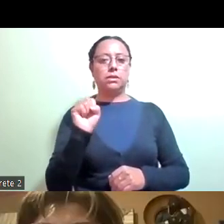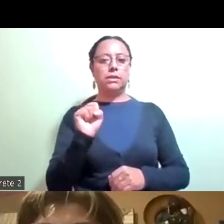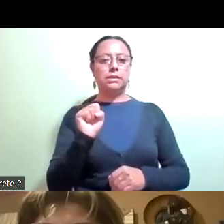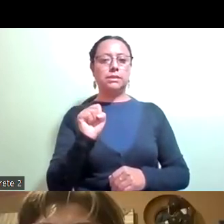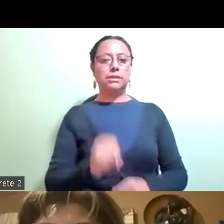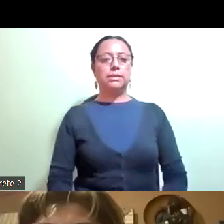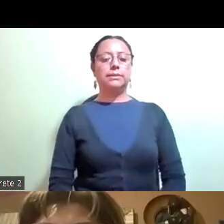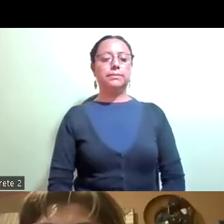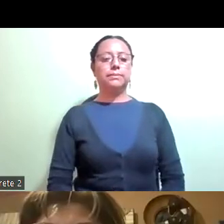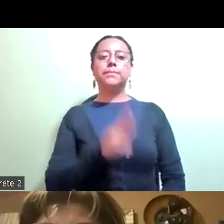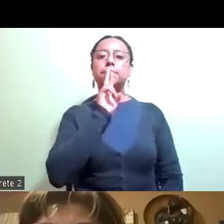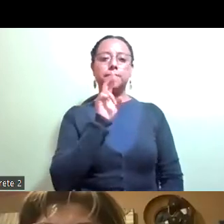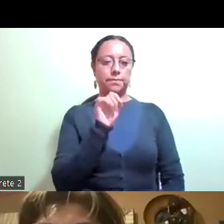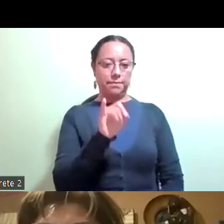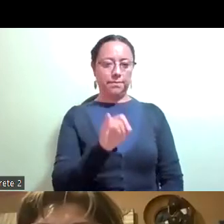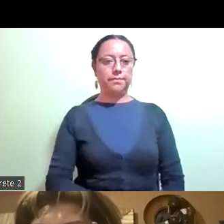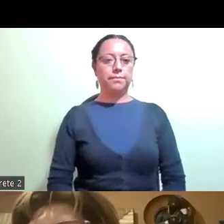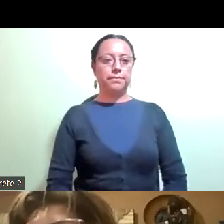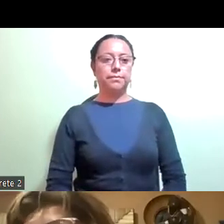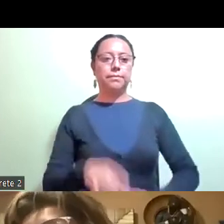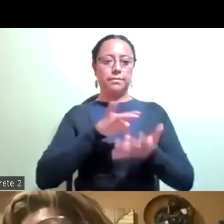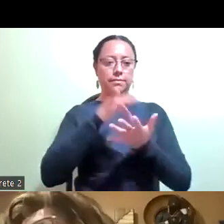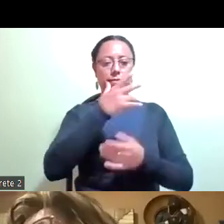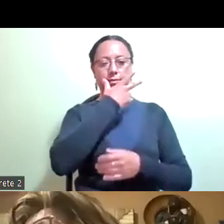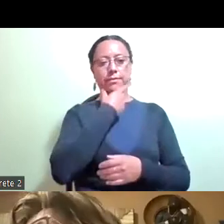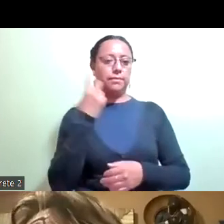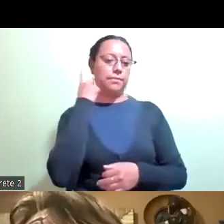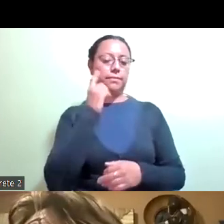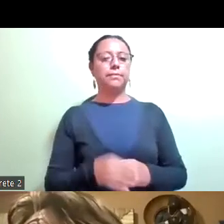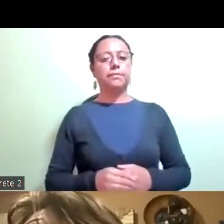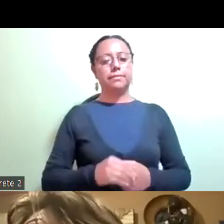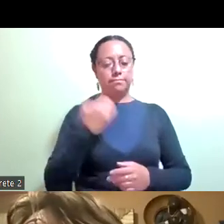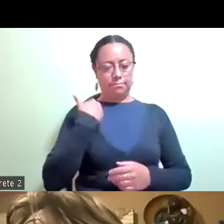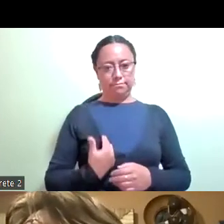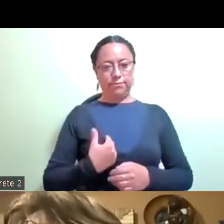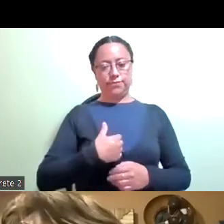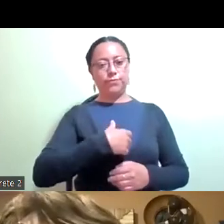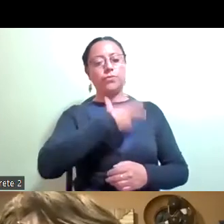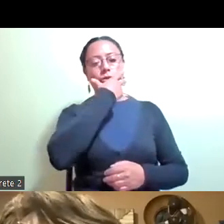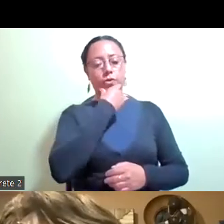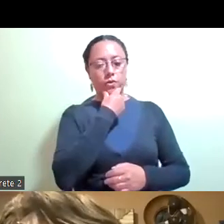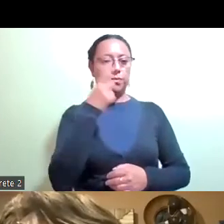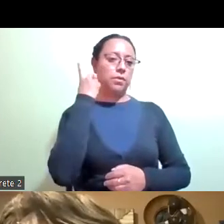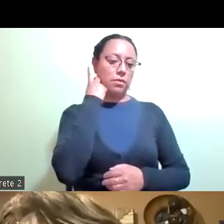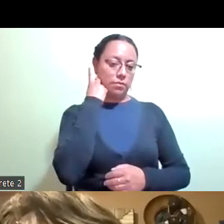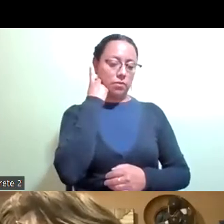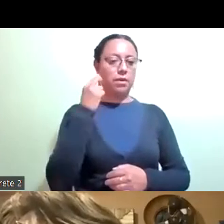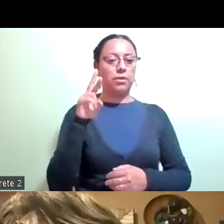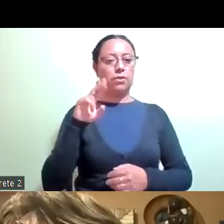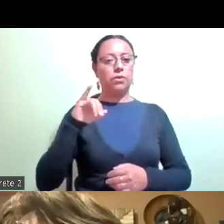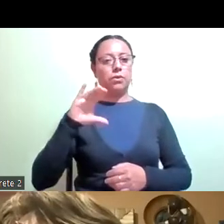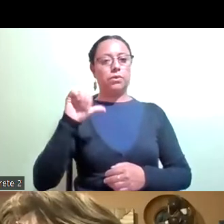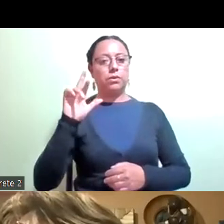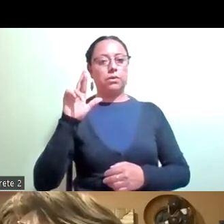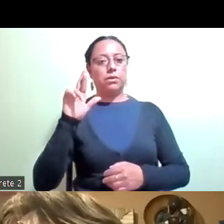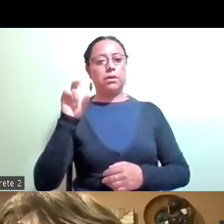Roy Torres, a favor. Gracias, diputado. Y el de la voz, diputado Ricardo Rubio Torres, en pro.